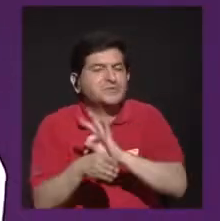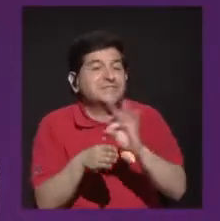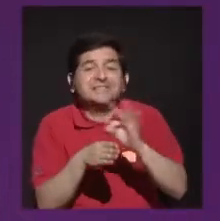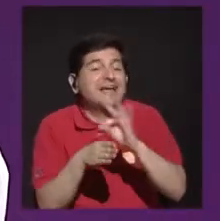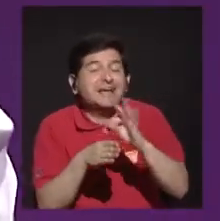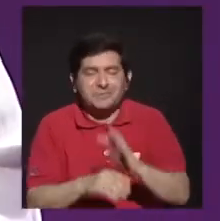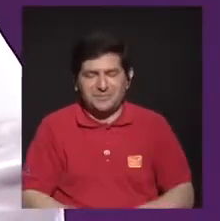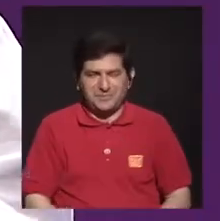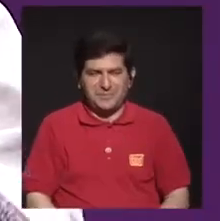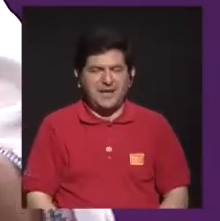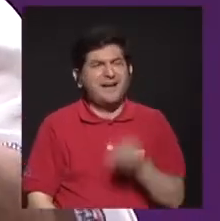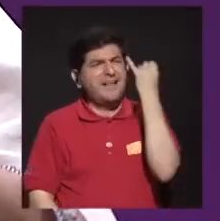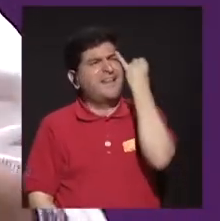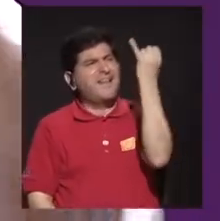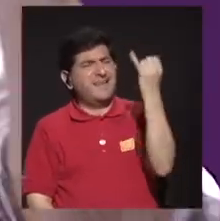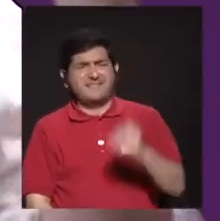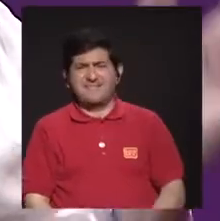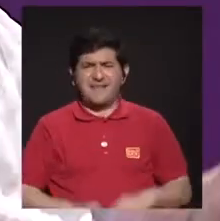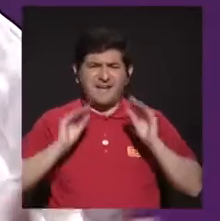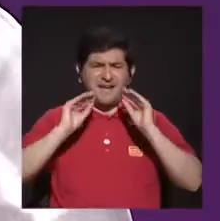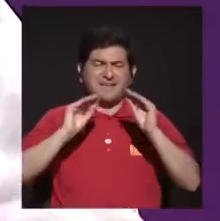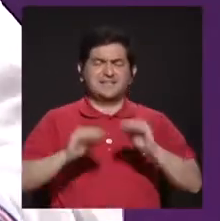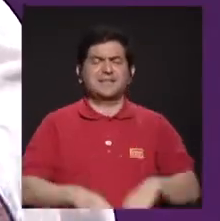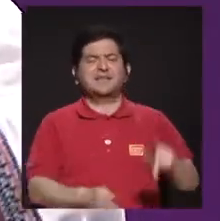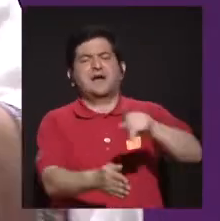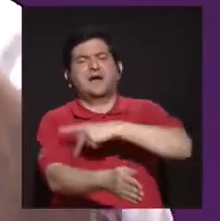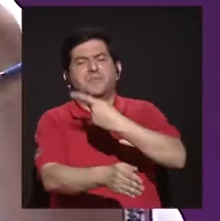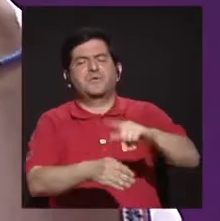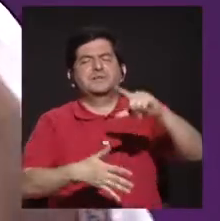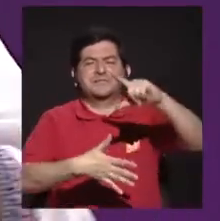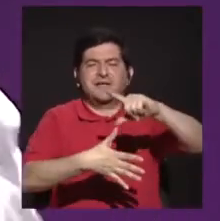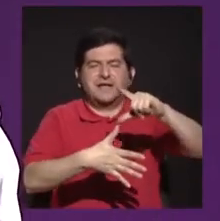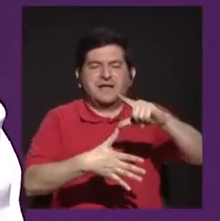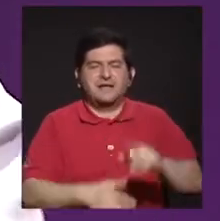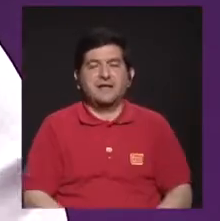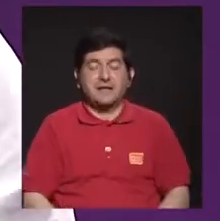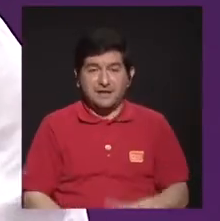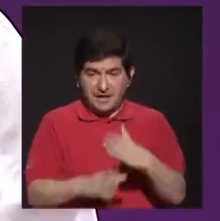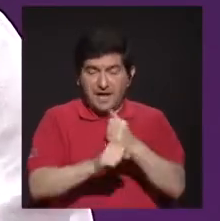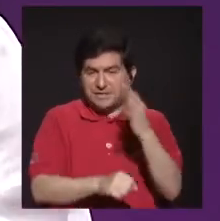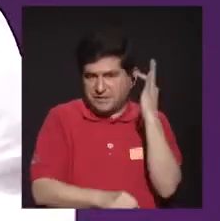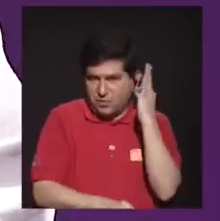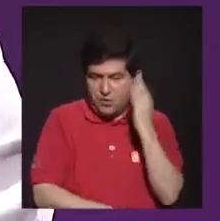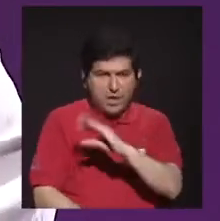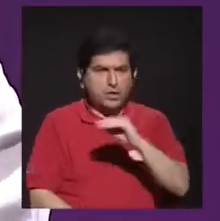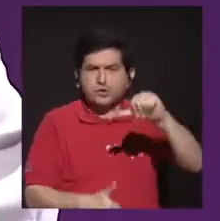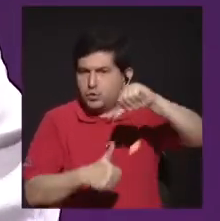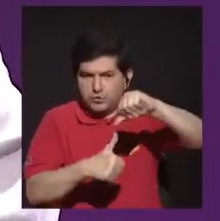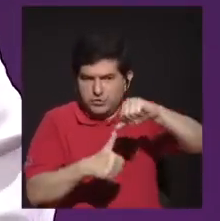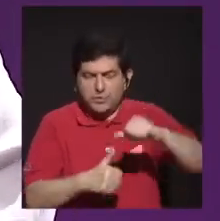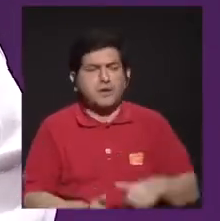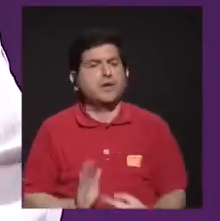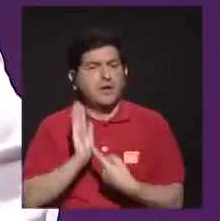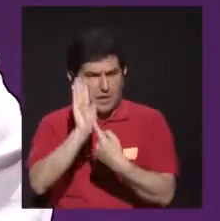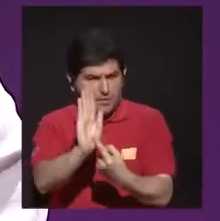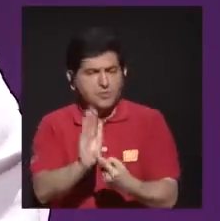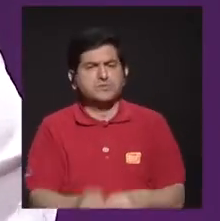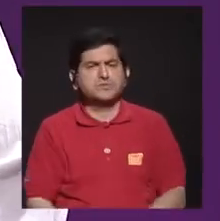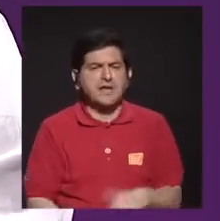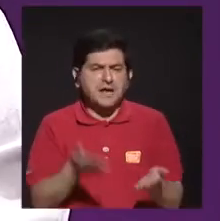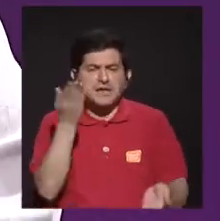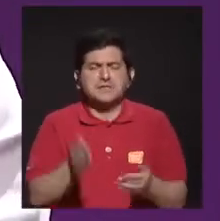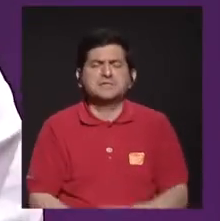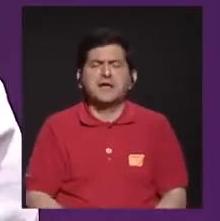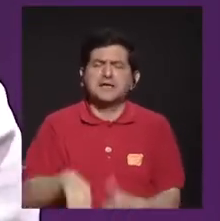porque llegábamos con la idea de enseñar poesía latinoamericana de mujeres y poesía centroamericana, y sí, les llevábamos, ¿verdad?, una